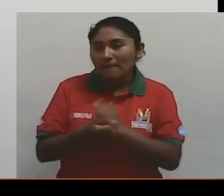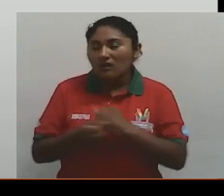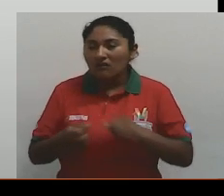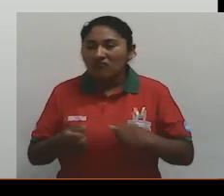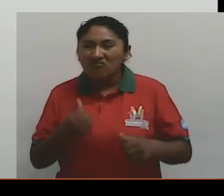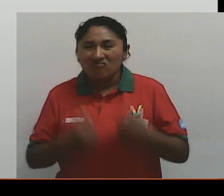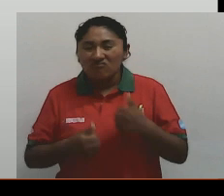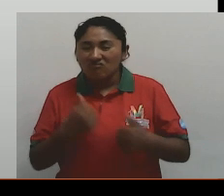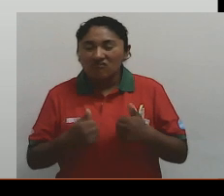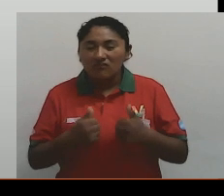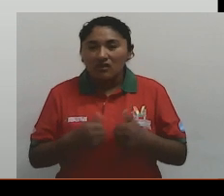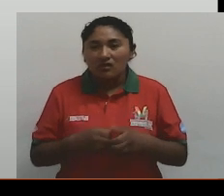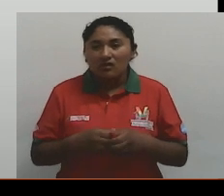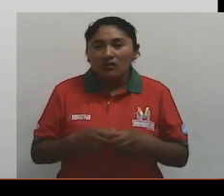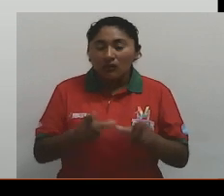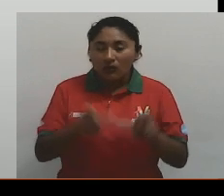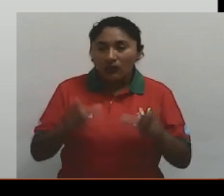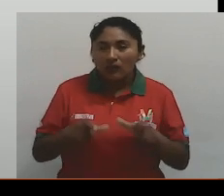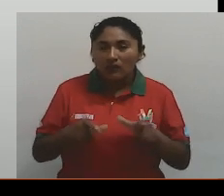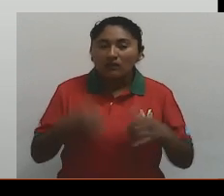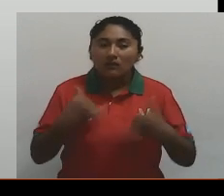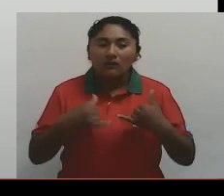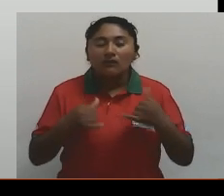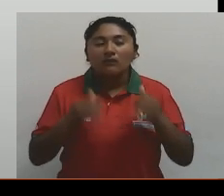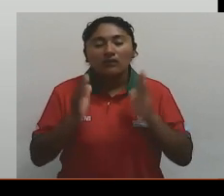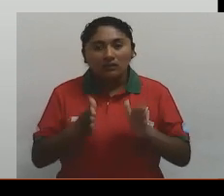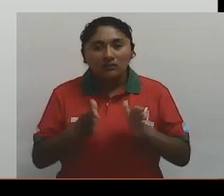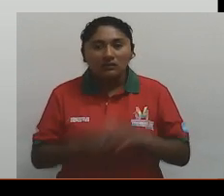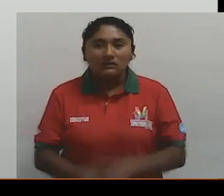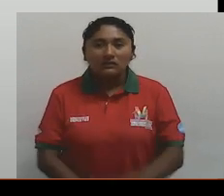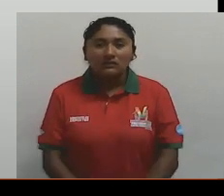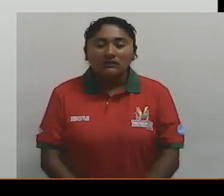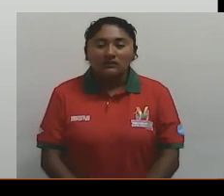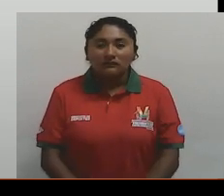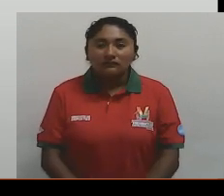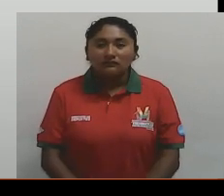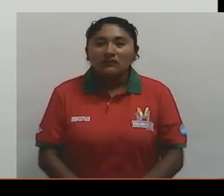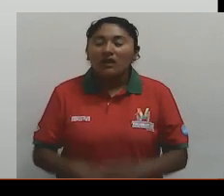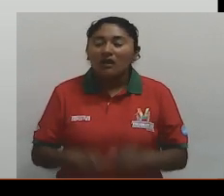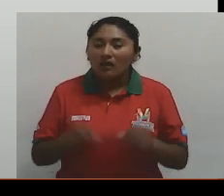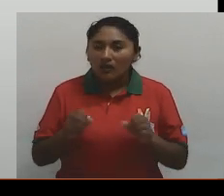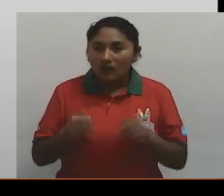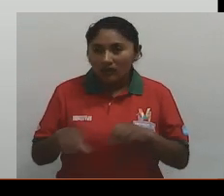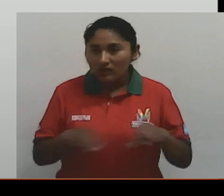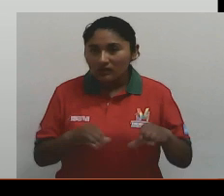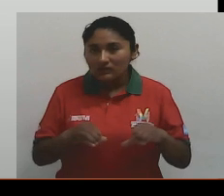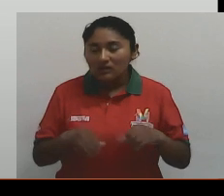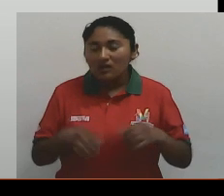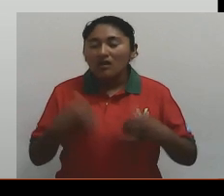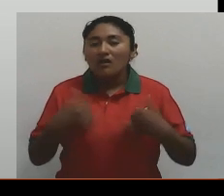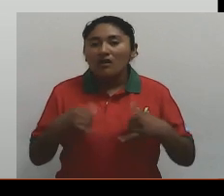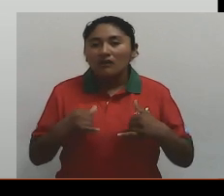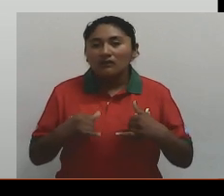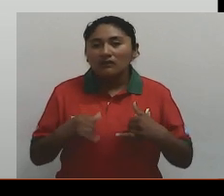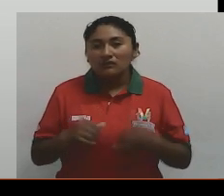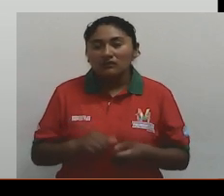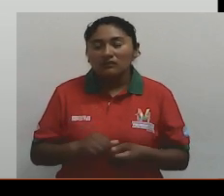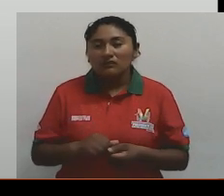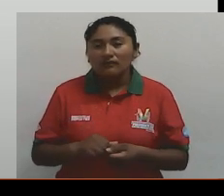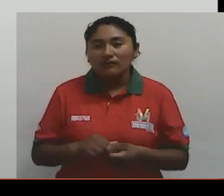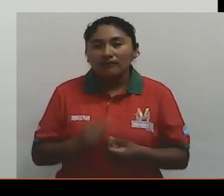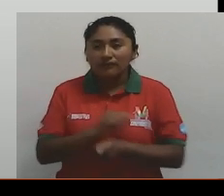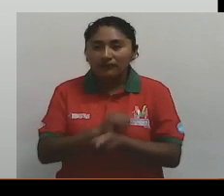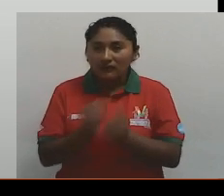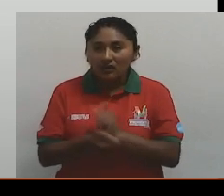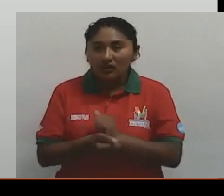puestos 1, 5 y 6. Él está limitado a actuar como jugador zaguero y no se le permite completar un golpe de ataque desde ningún